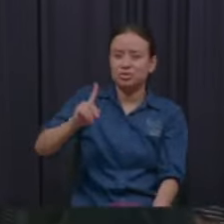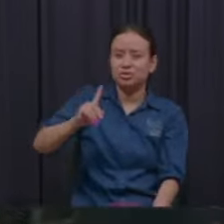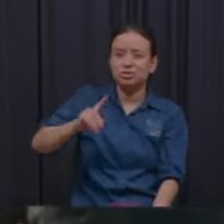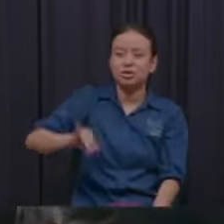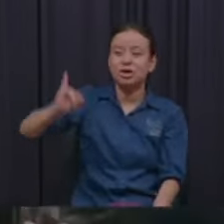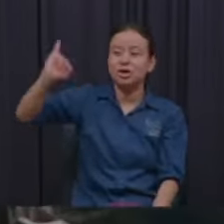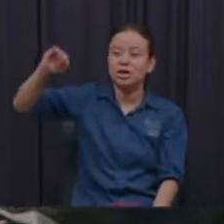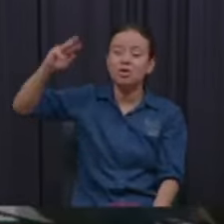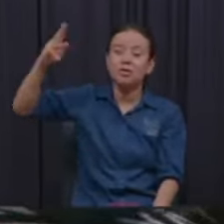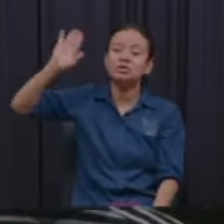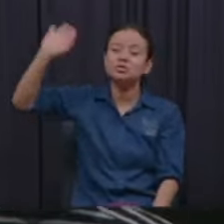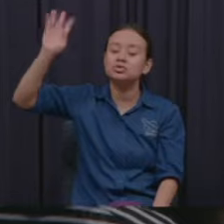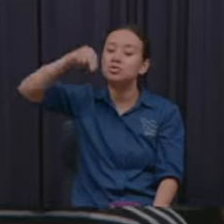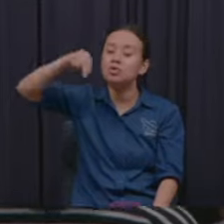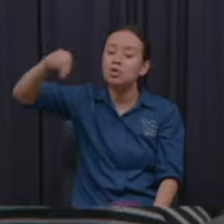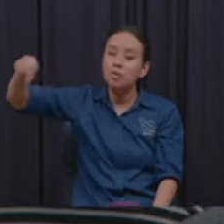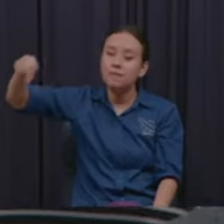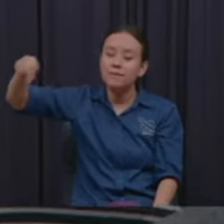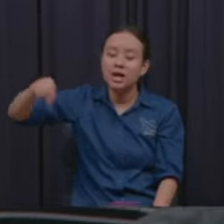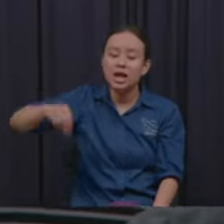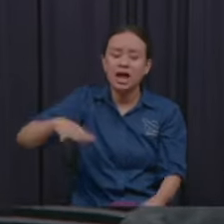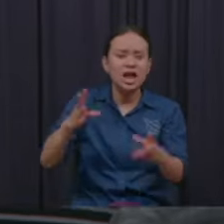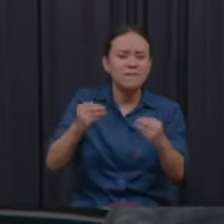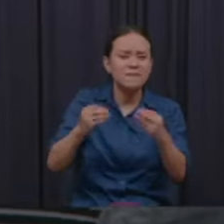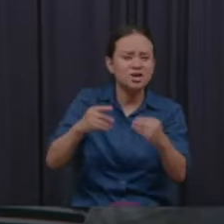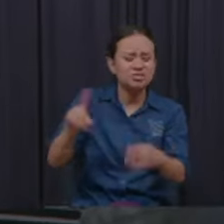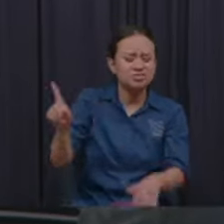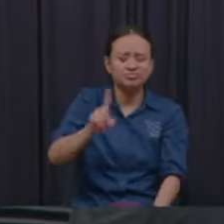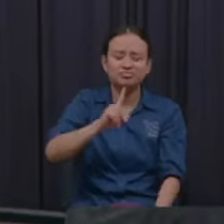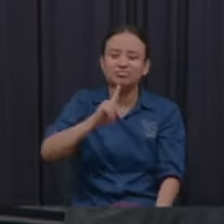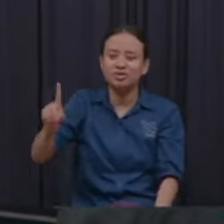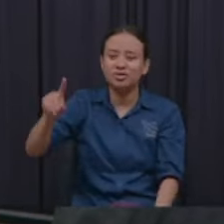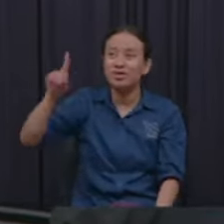tu nombre. Ni sabe qué es el miedo.